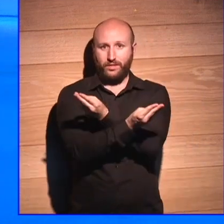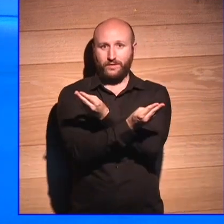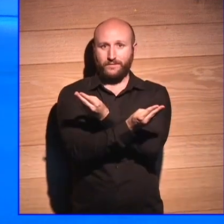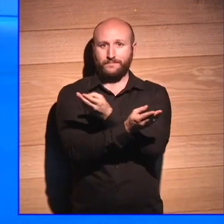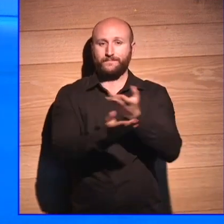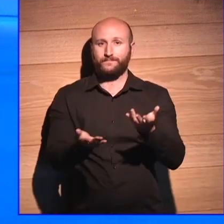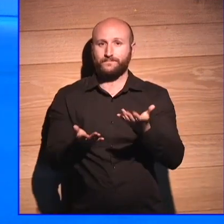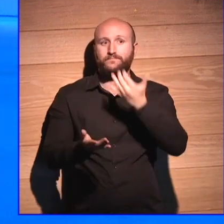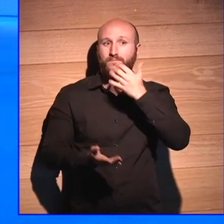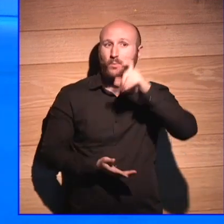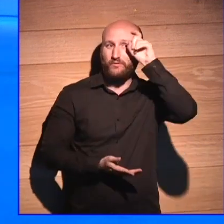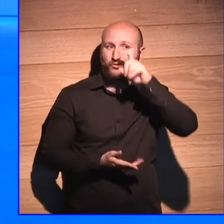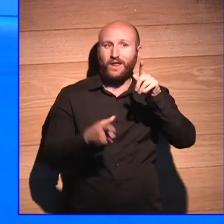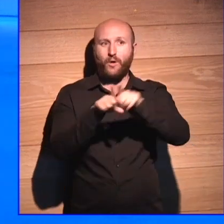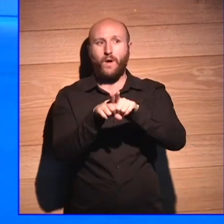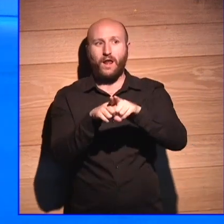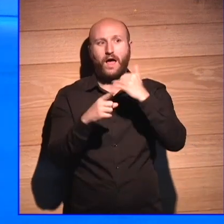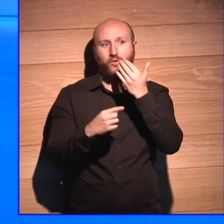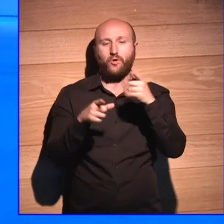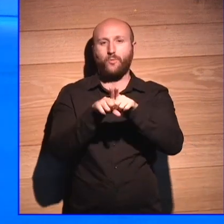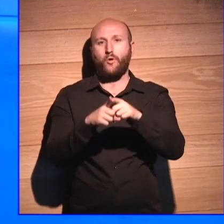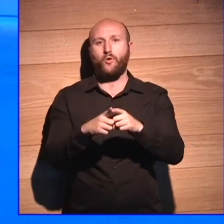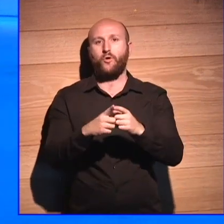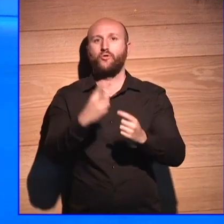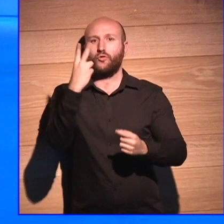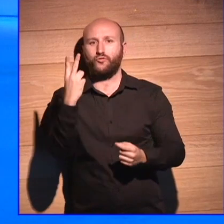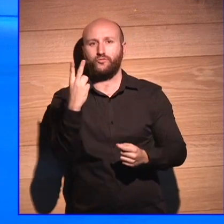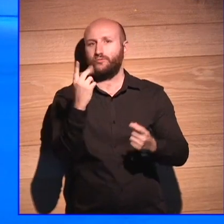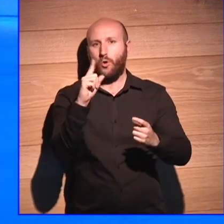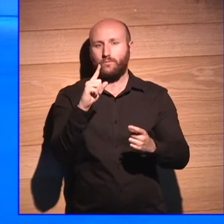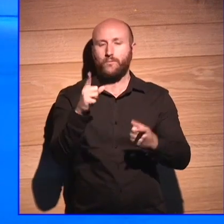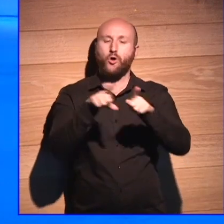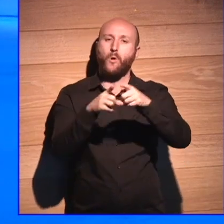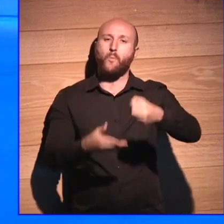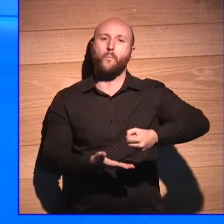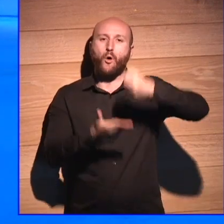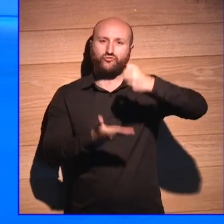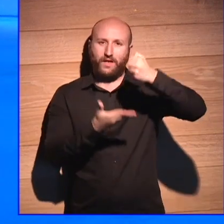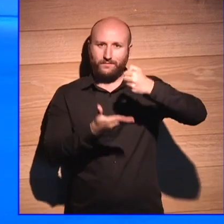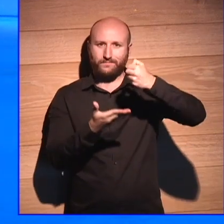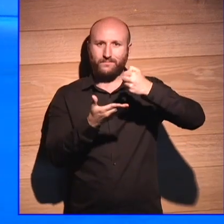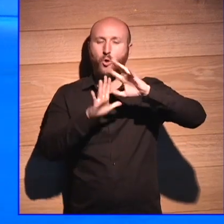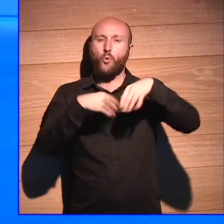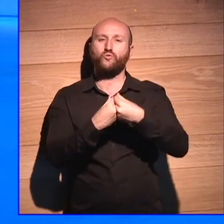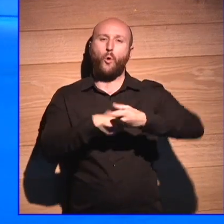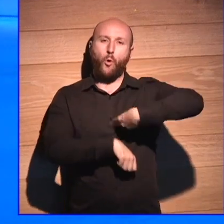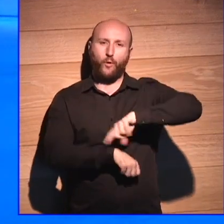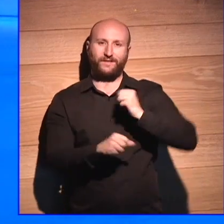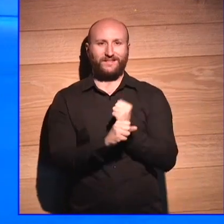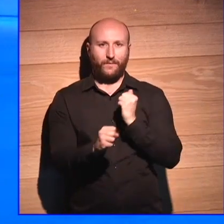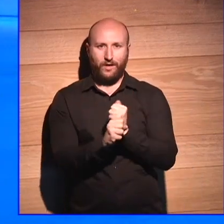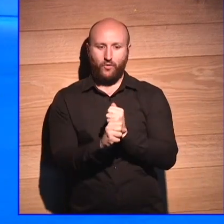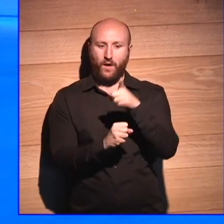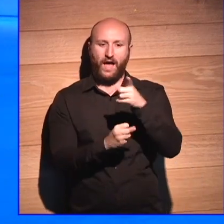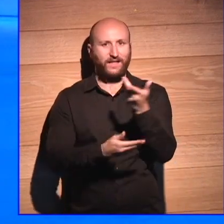pues a lo mejor no hace falta que sea de 2 a 2, puede haber, pues simplemente hay como una bolsa, ¿no?, de horas de trabajo.